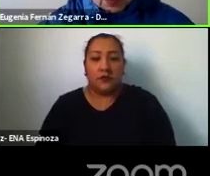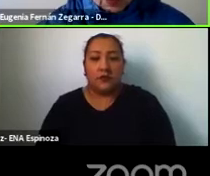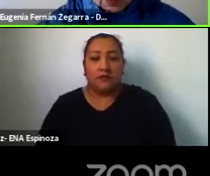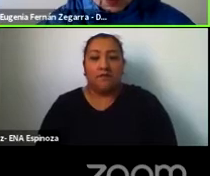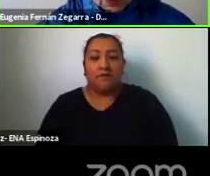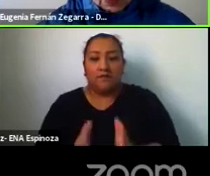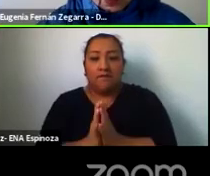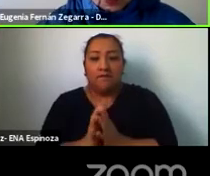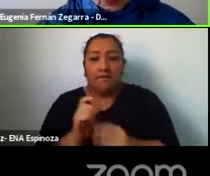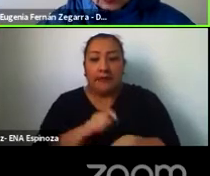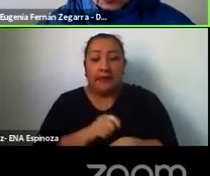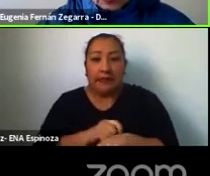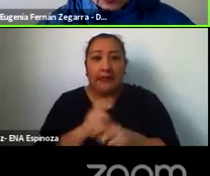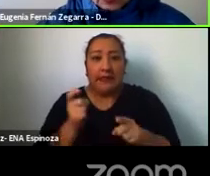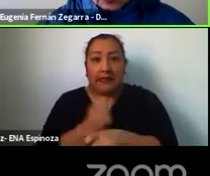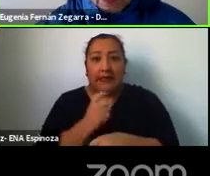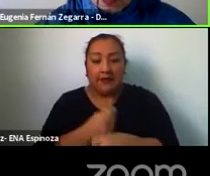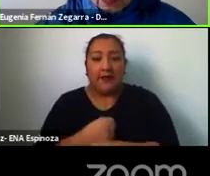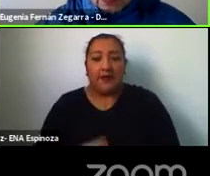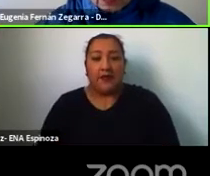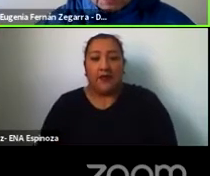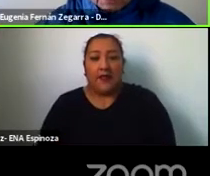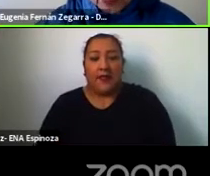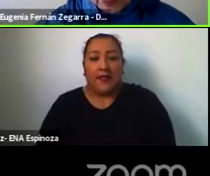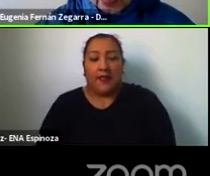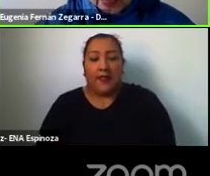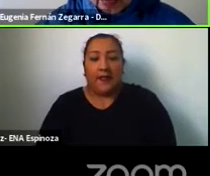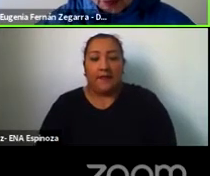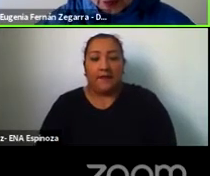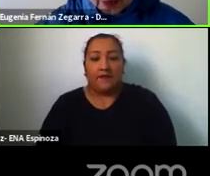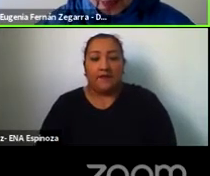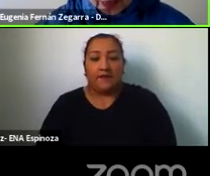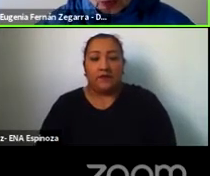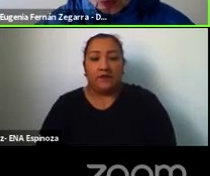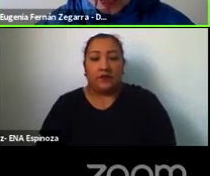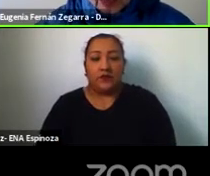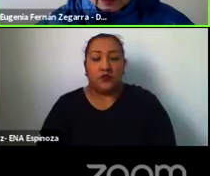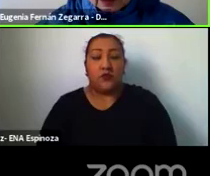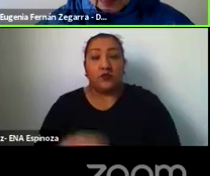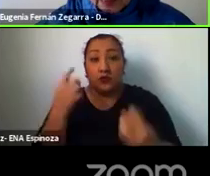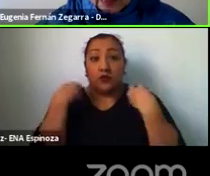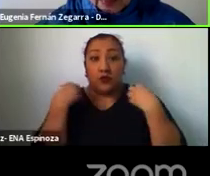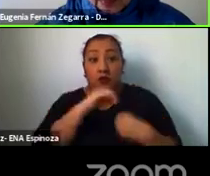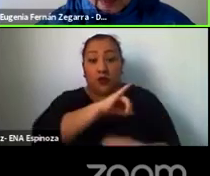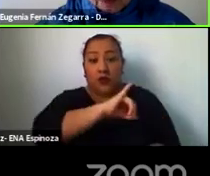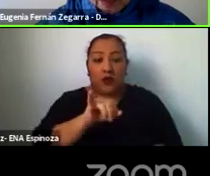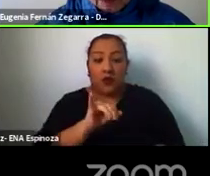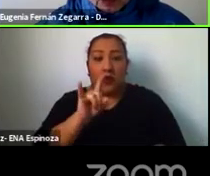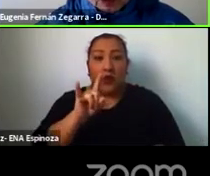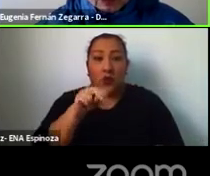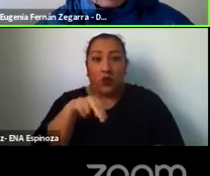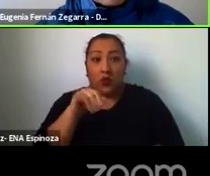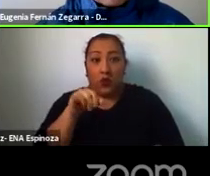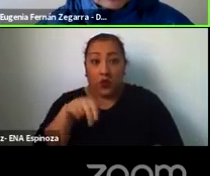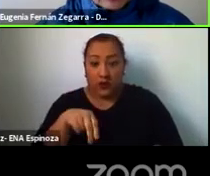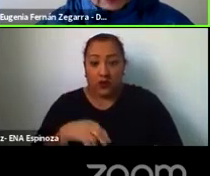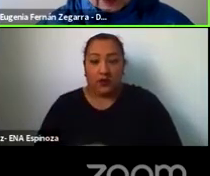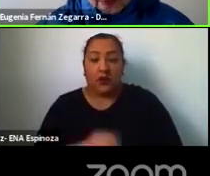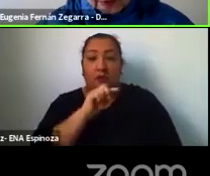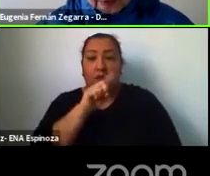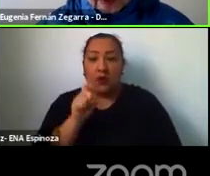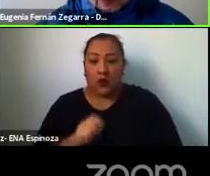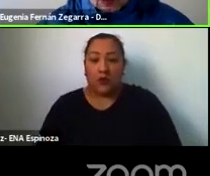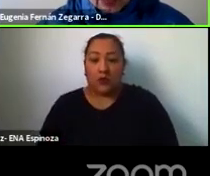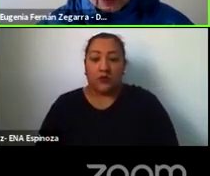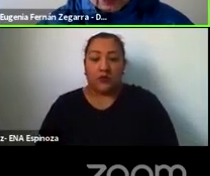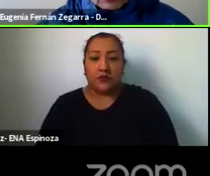tenemos mucho tiempo. Para la oficina de Junín, la pregunta puntual es: